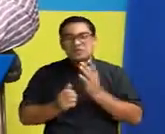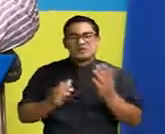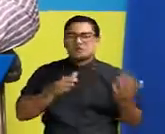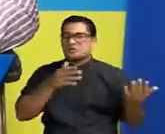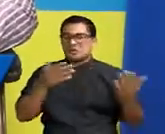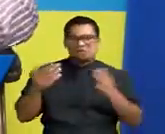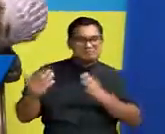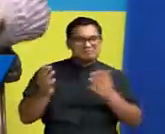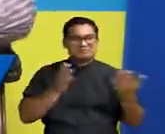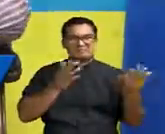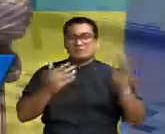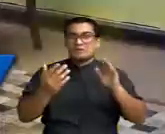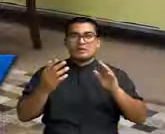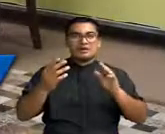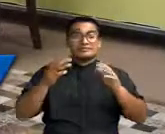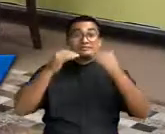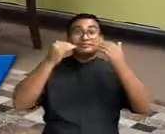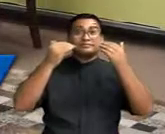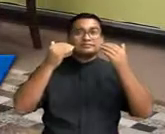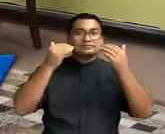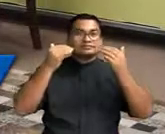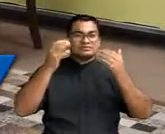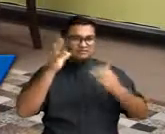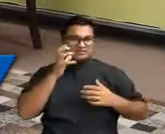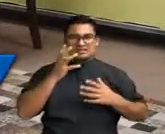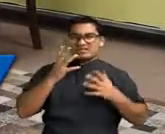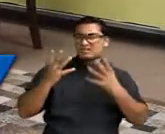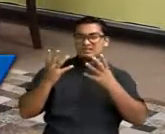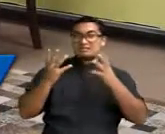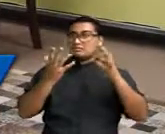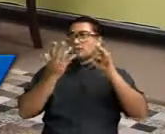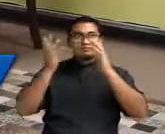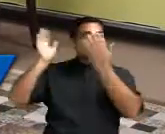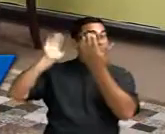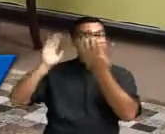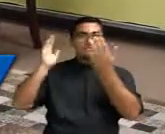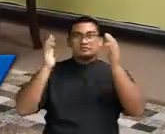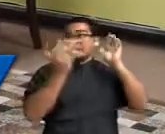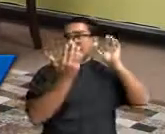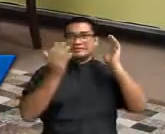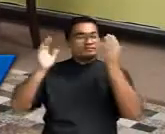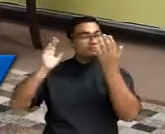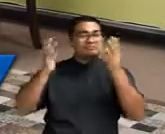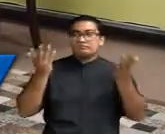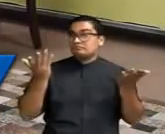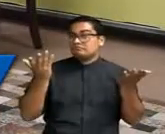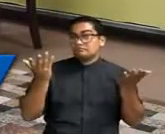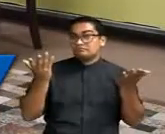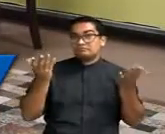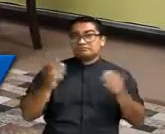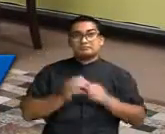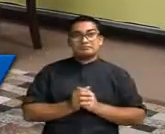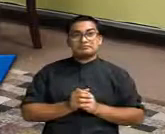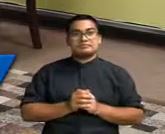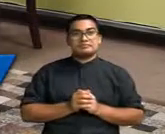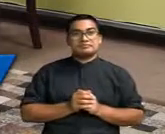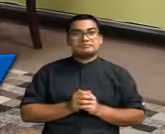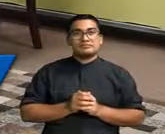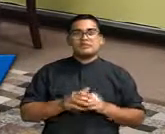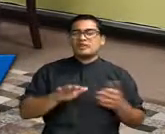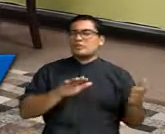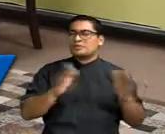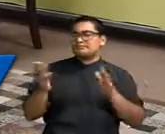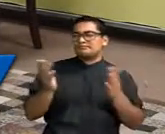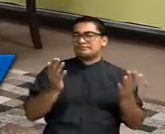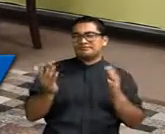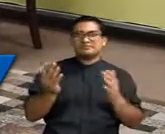persona bipolar, ¿cuál es el que más logra desarrollar? ¿Se puede decir si lo logra desarrollar? ¿O bueno, ambas al mismo